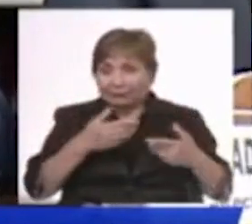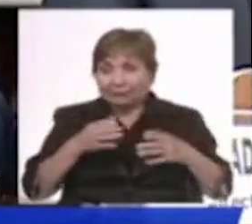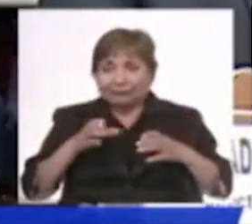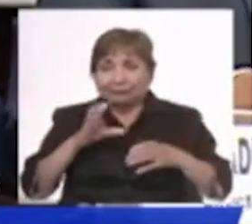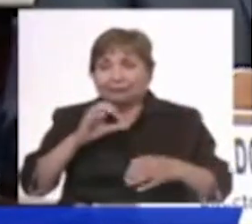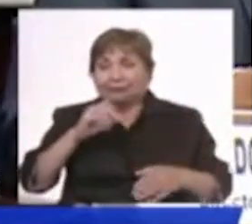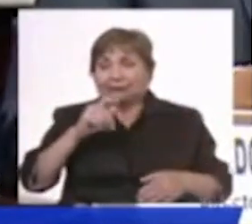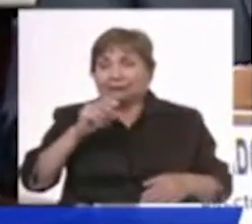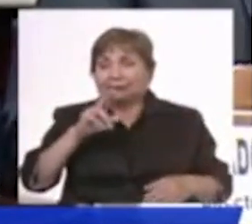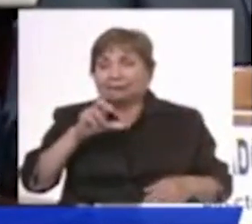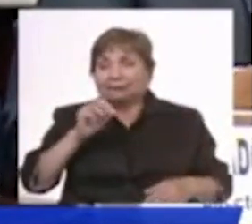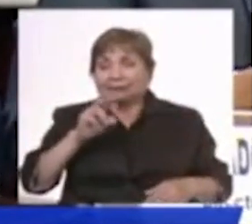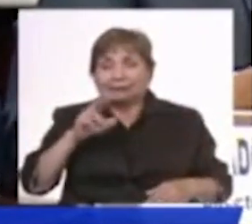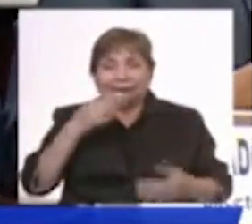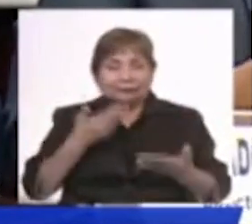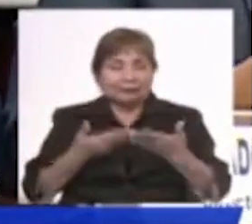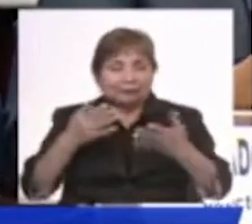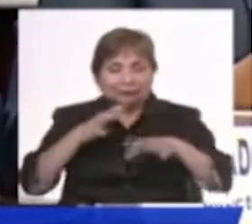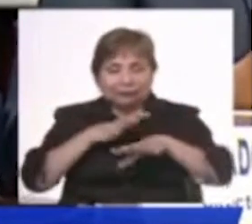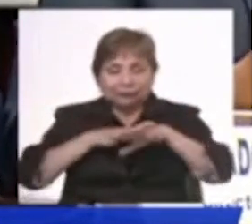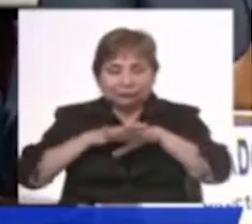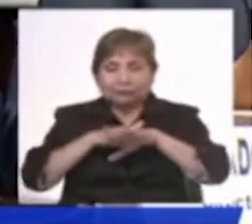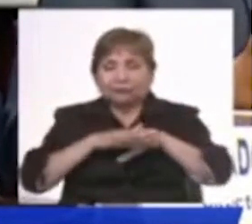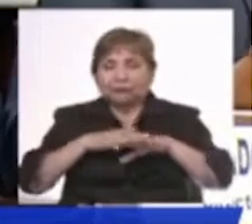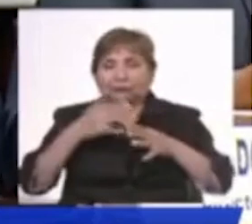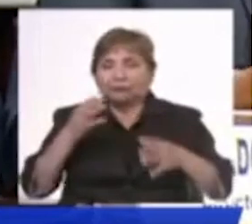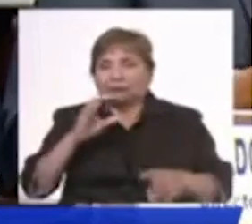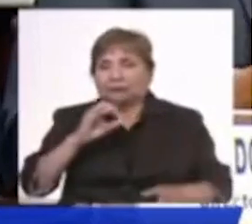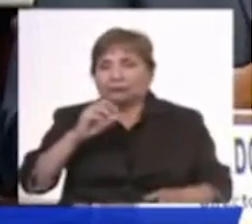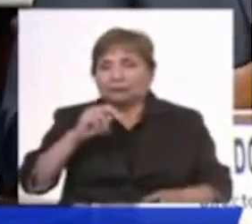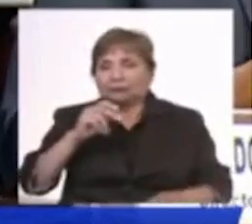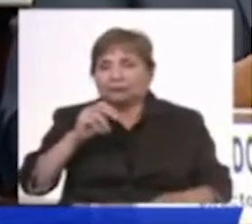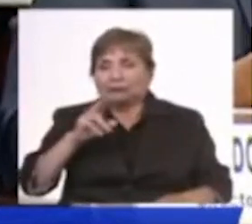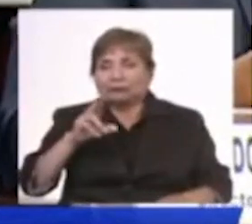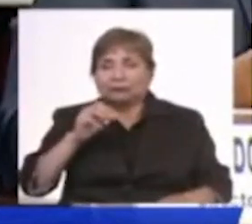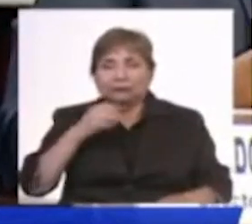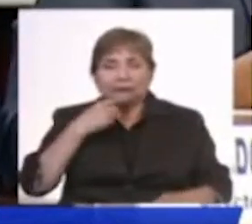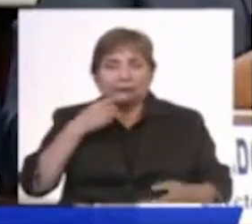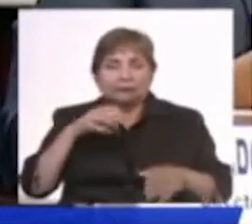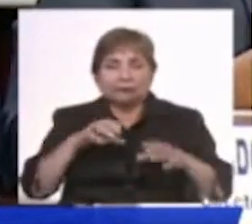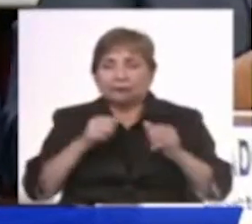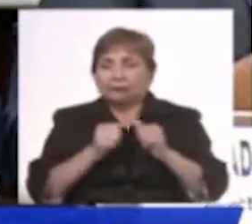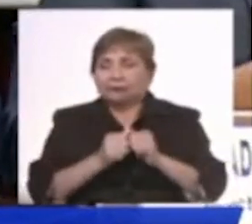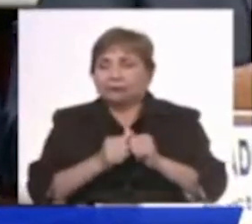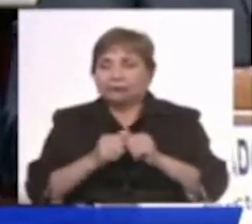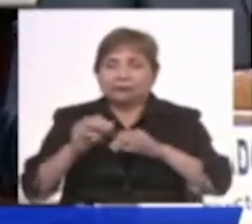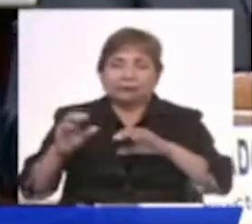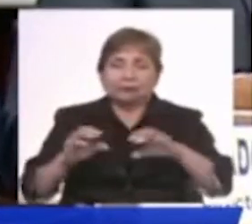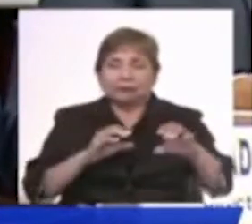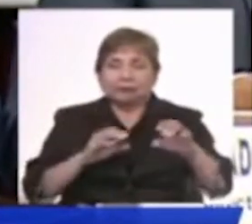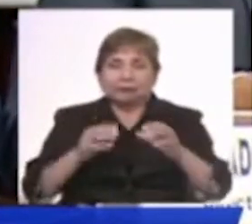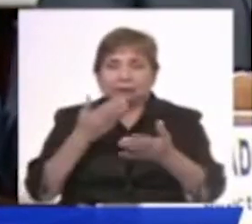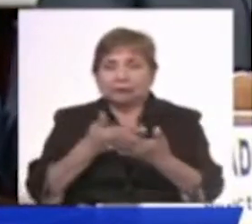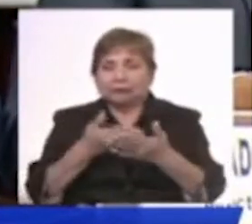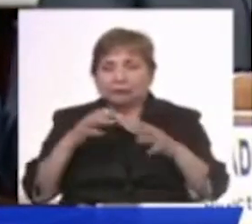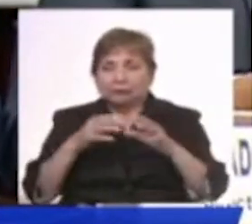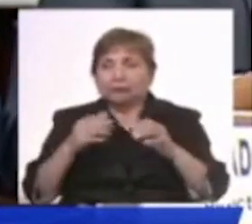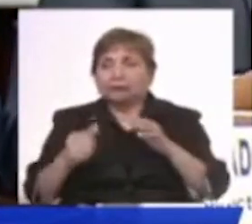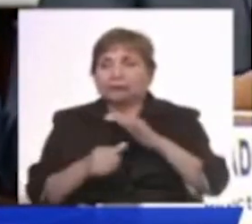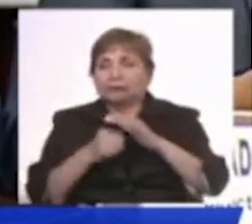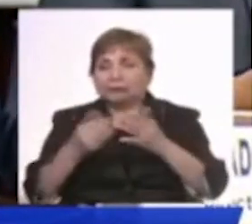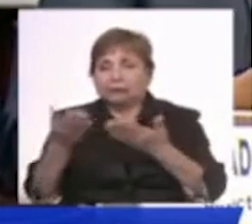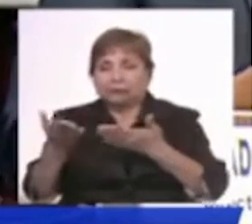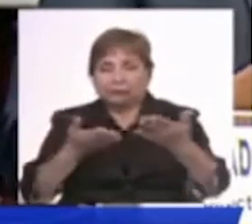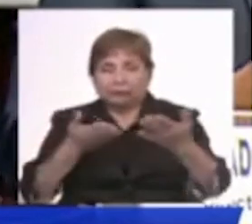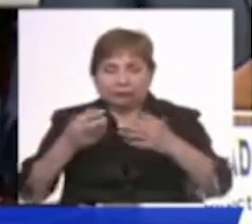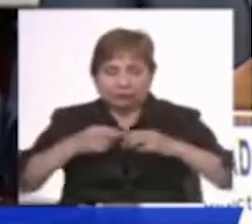Contraloría o solo el examen que va a hacer la Contraloría se va a referir a las acciones desarrolladas dentro de lo que es el